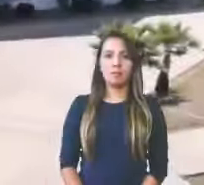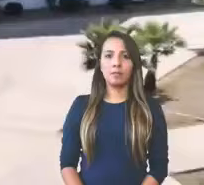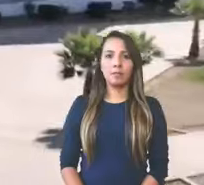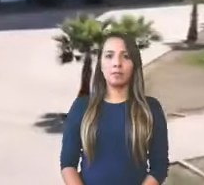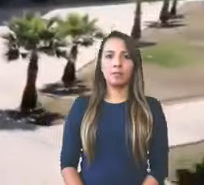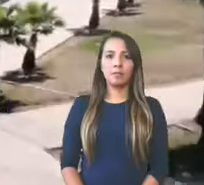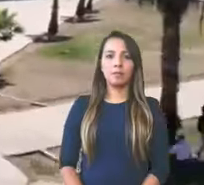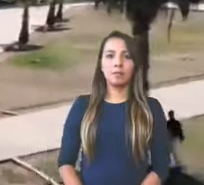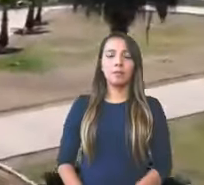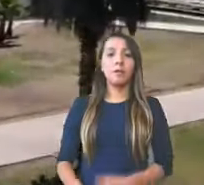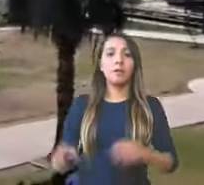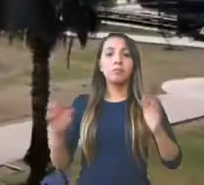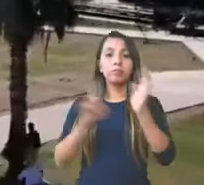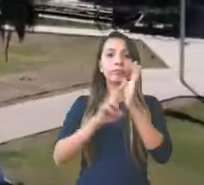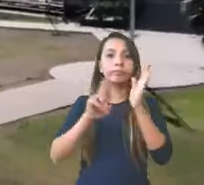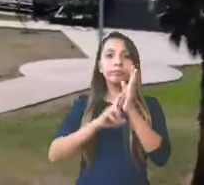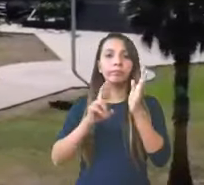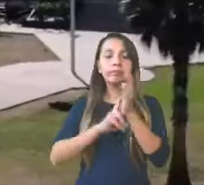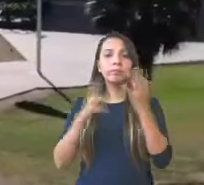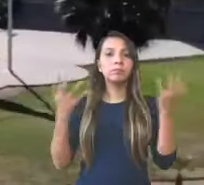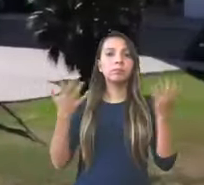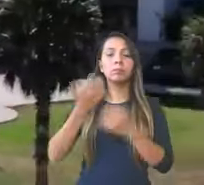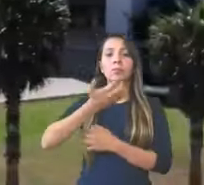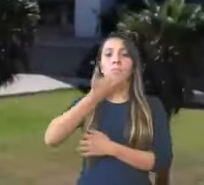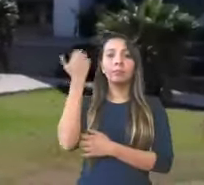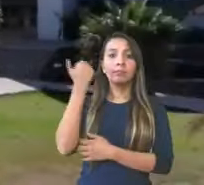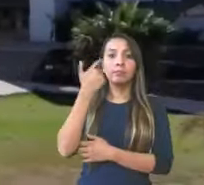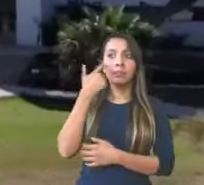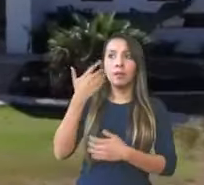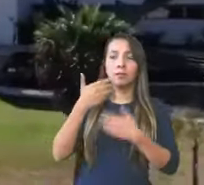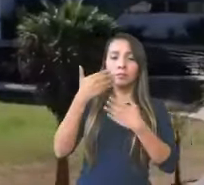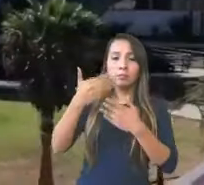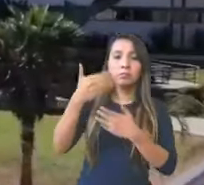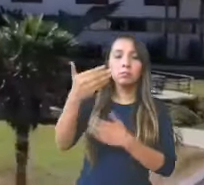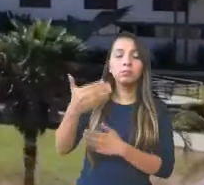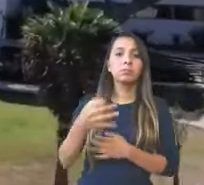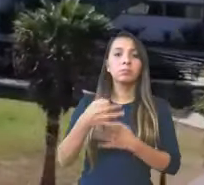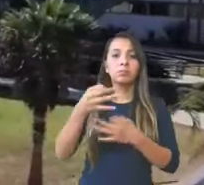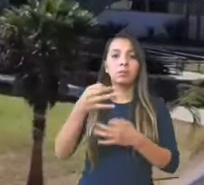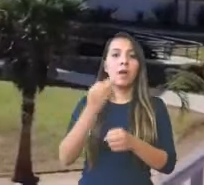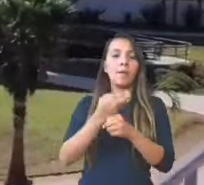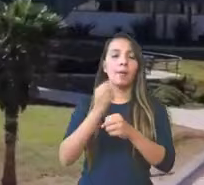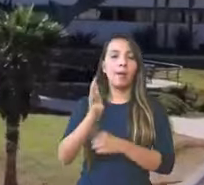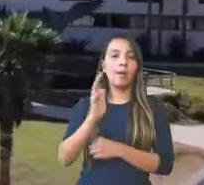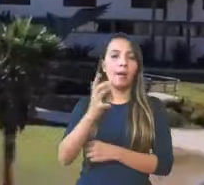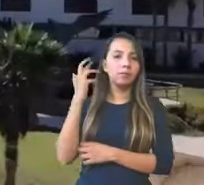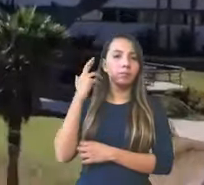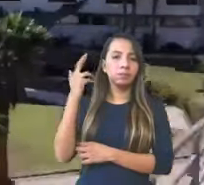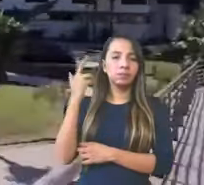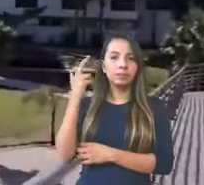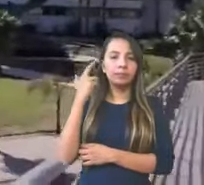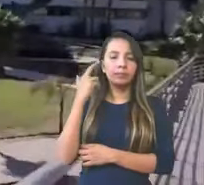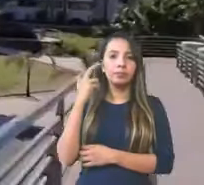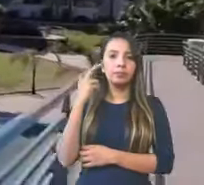La alarma, no sabemos si lo van a postergar. Ahí está sonando ya.